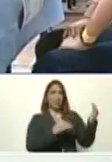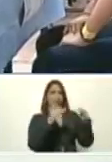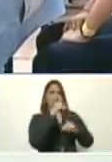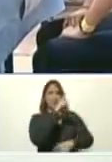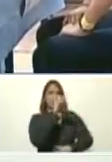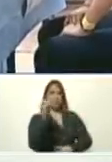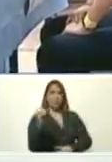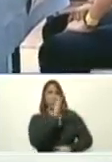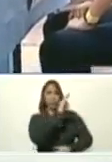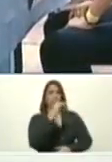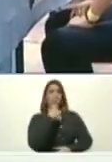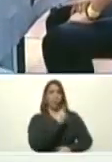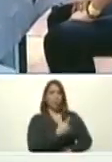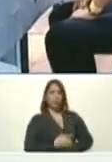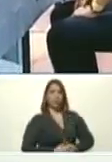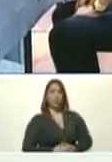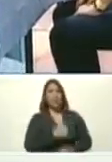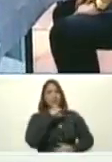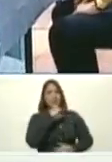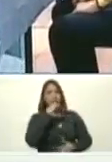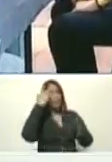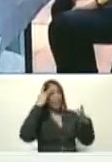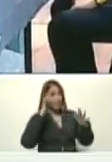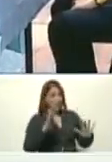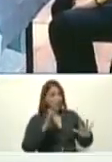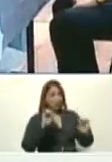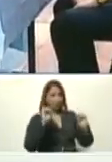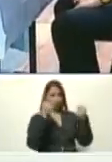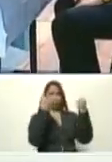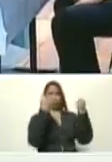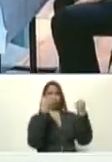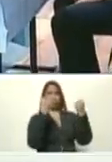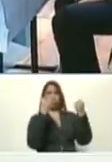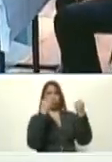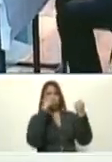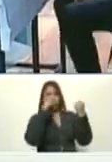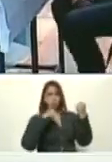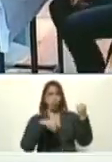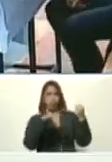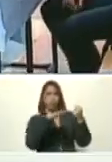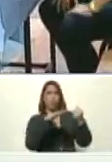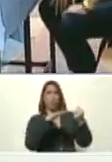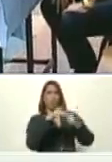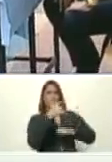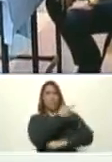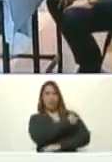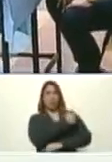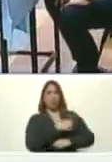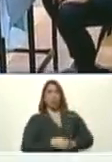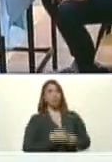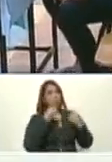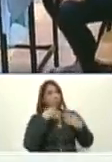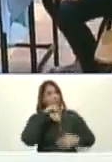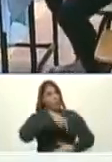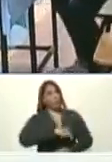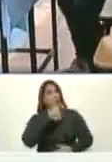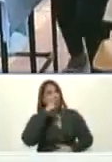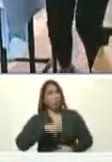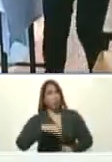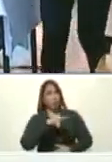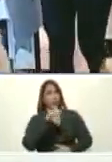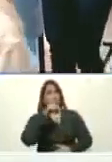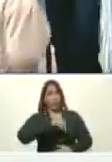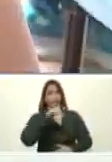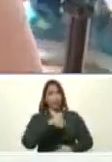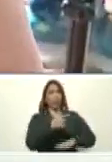y decirle a quienes pretendieron negarle a este pueblo las vacunas, bueno, que este es un pueblo y este es un